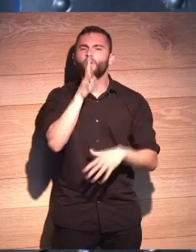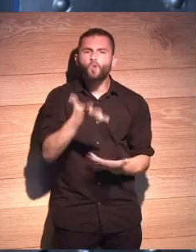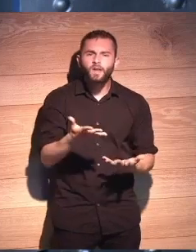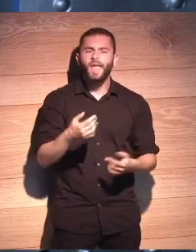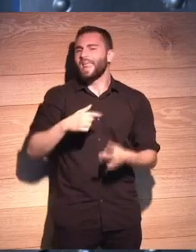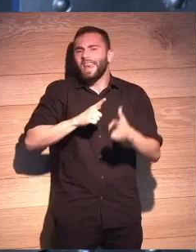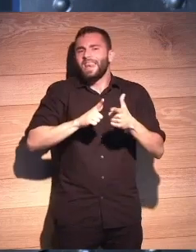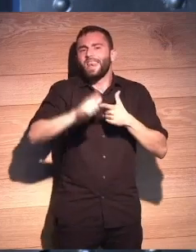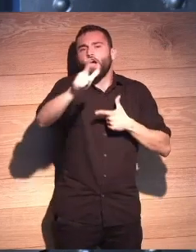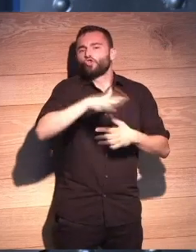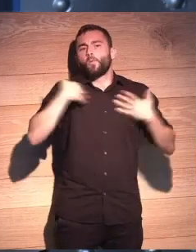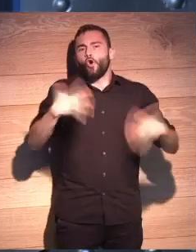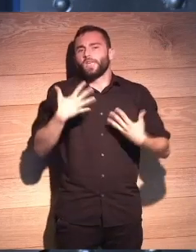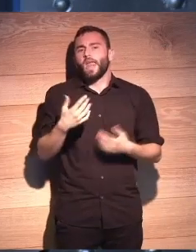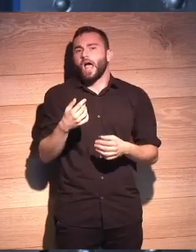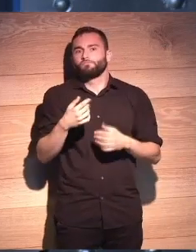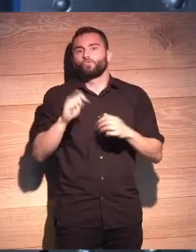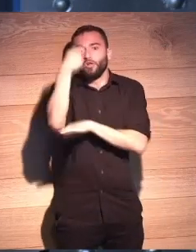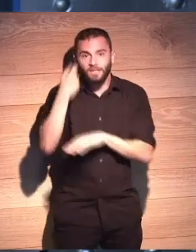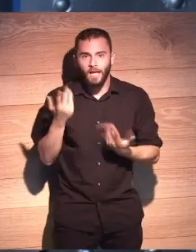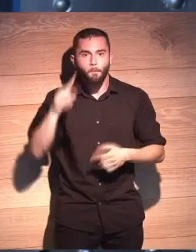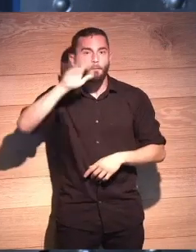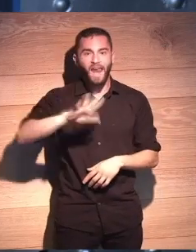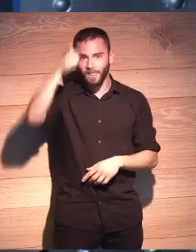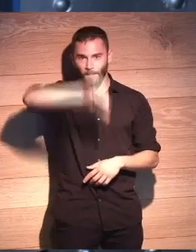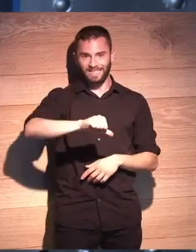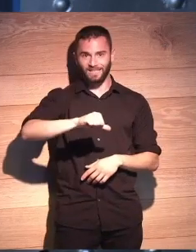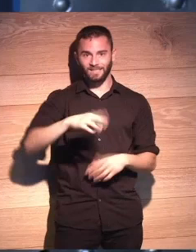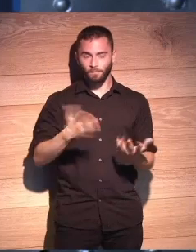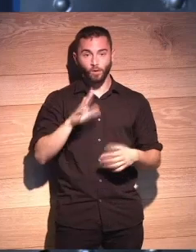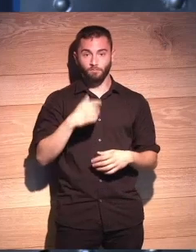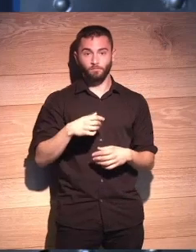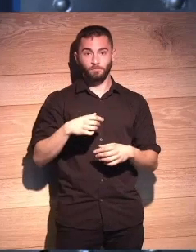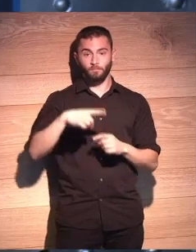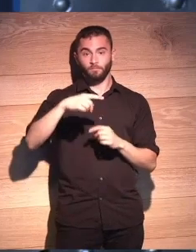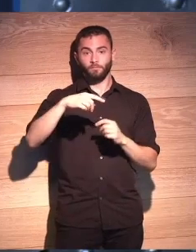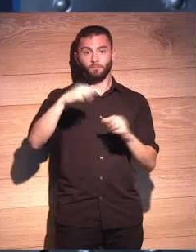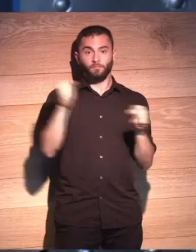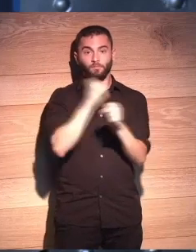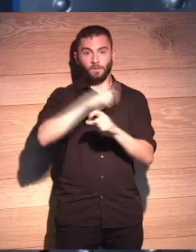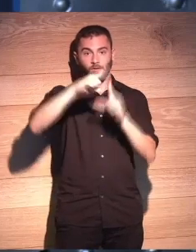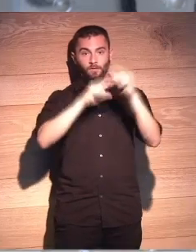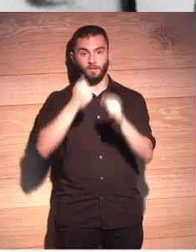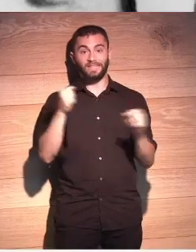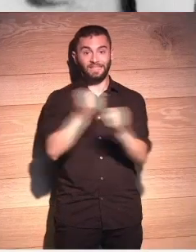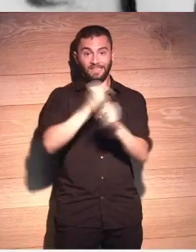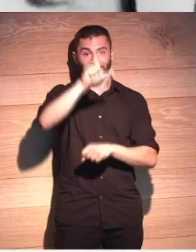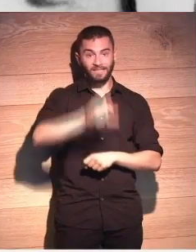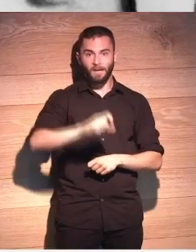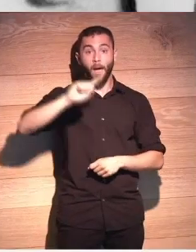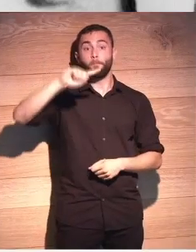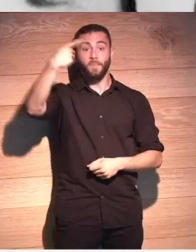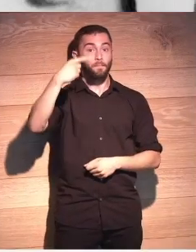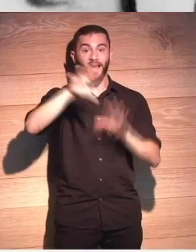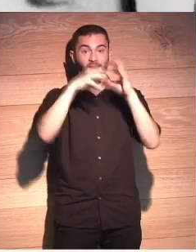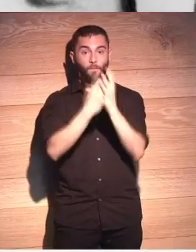como quieras, parece hasta machista. Bueno, pues es que la primera astronauta del mundo se llamaba Valentina y es rusa